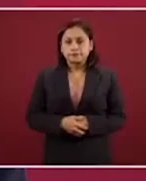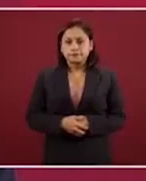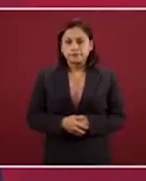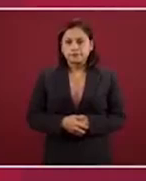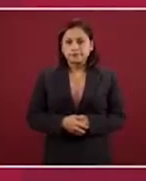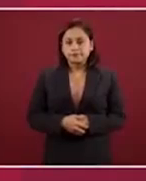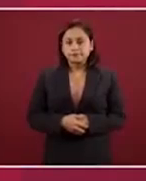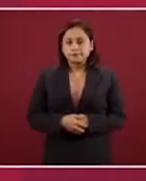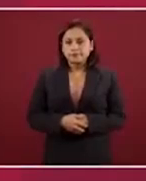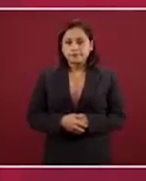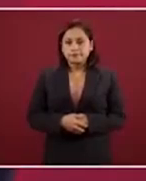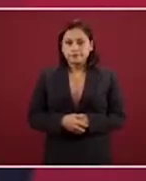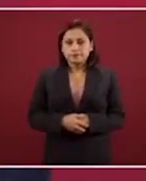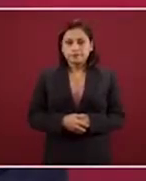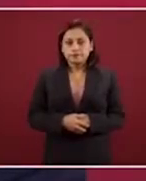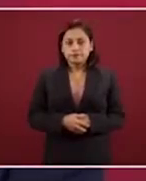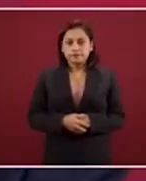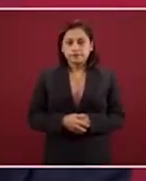ocupando,